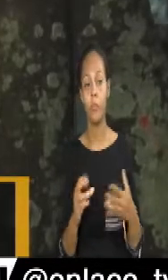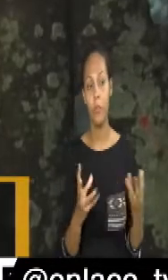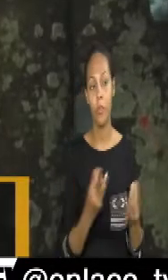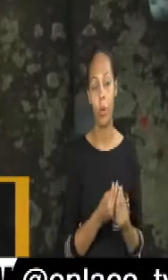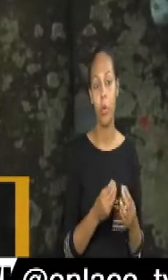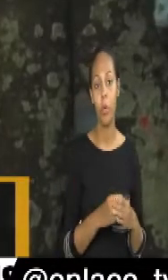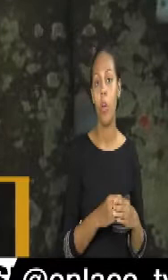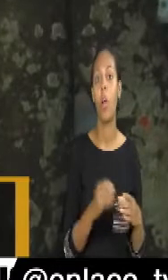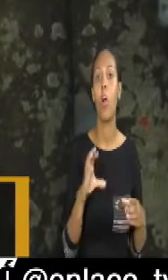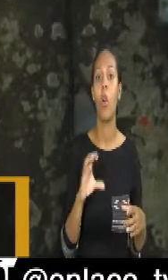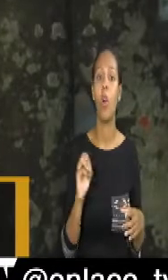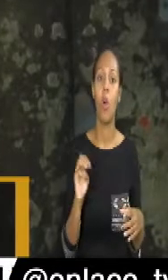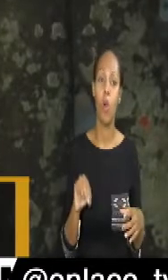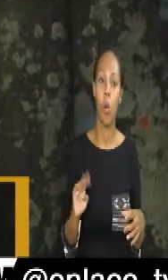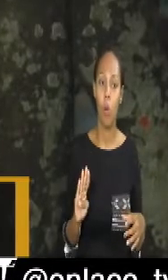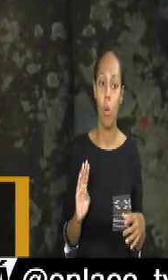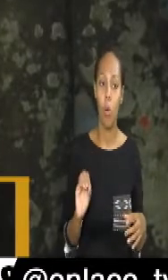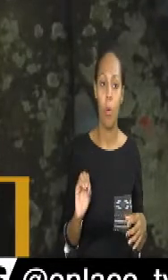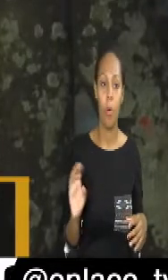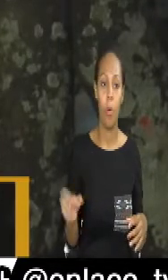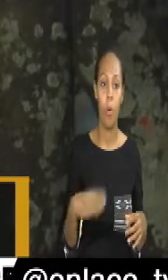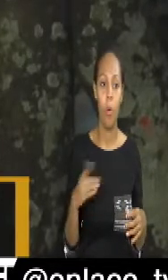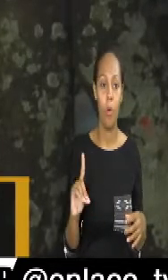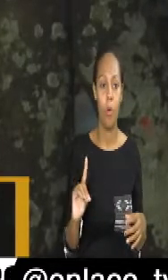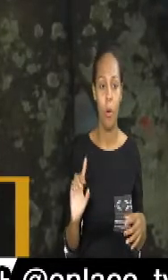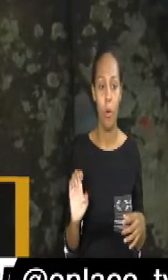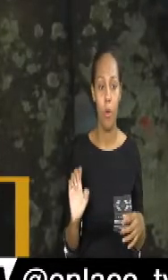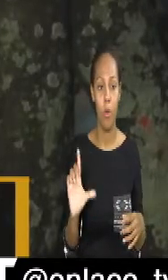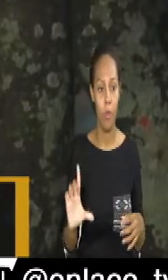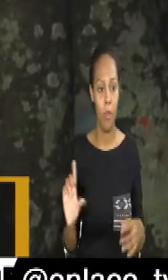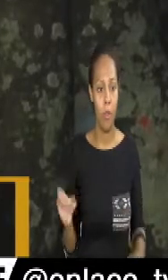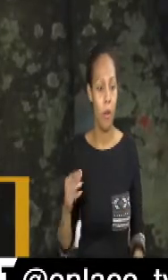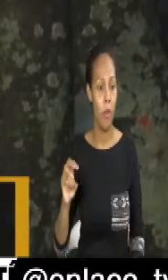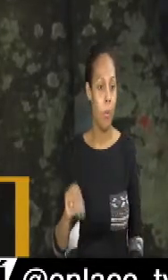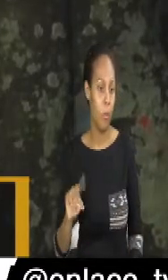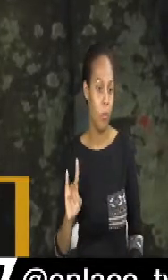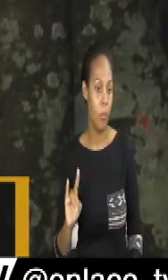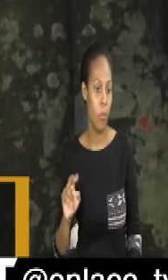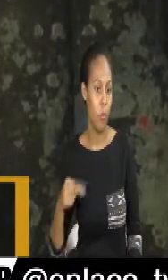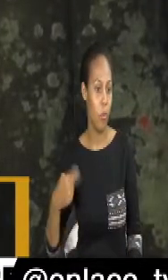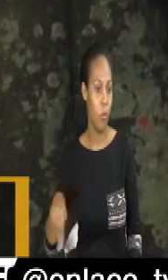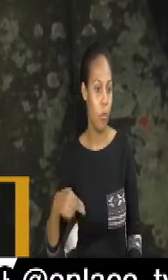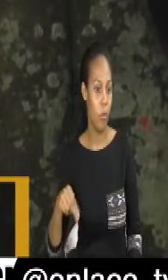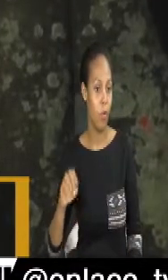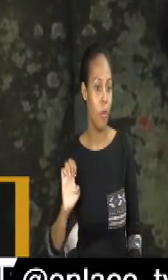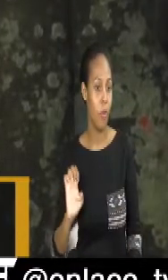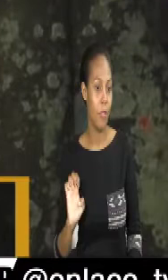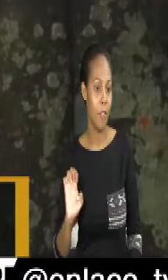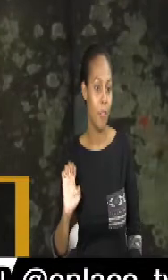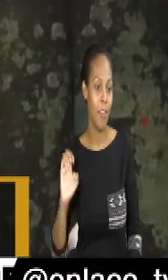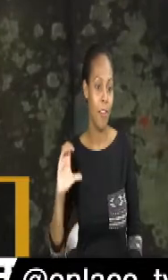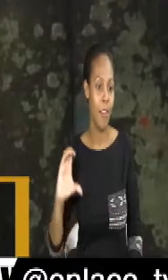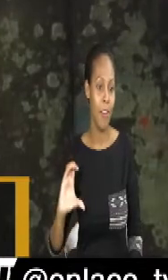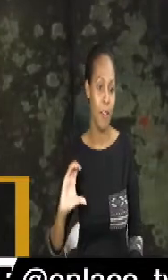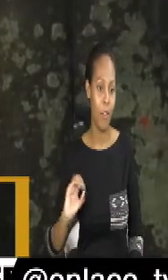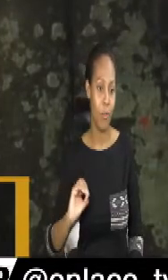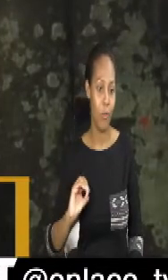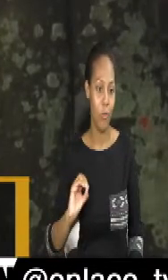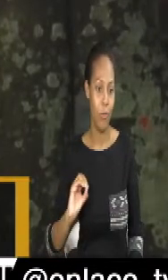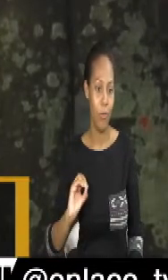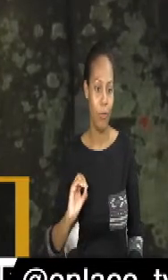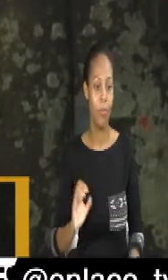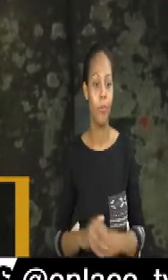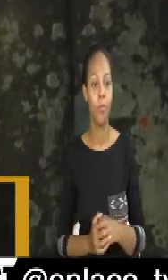esta noche tenemos una reunión para definir el calendario del torneo, si se va a jugar a dos cuadrangulares finales, donde clasifican los dos primeros